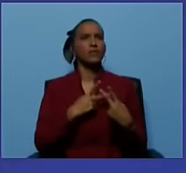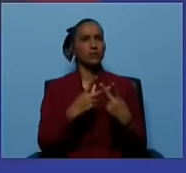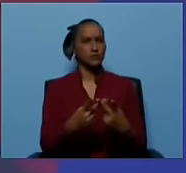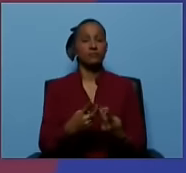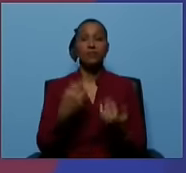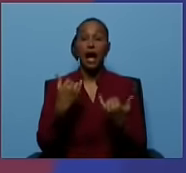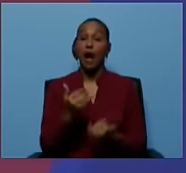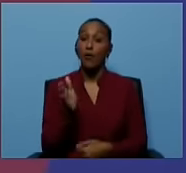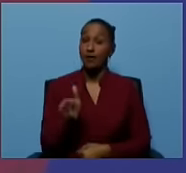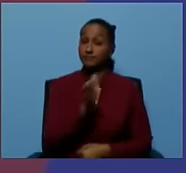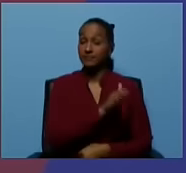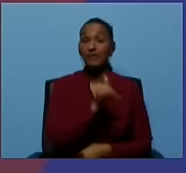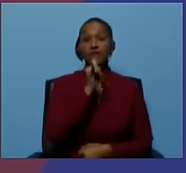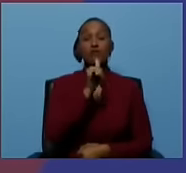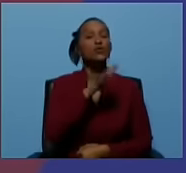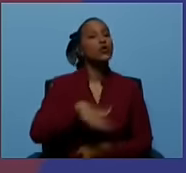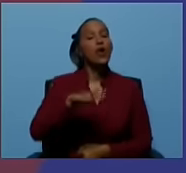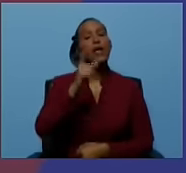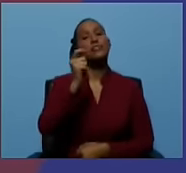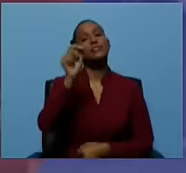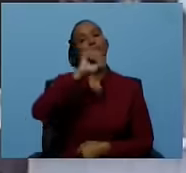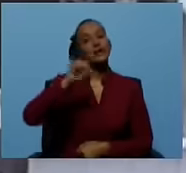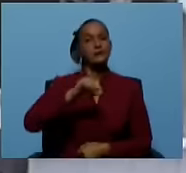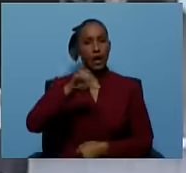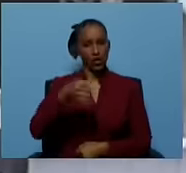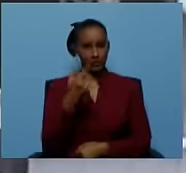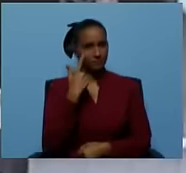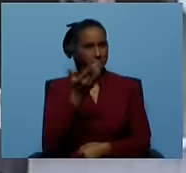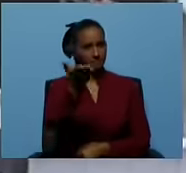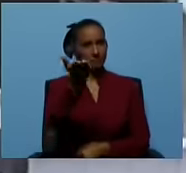A esta hora regresamos nuevamente al Tribunal Supremo de Justicia.